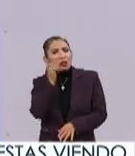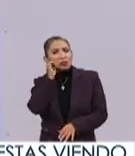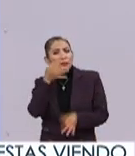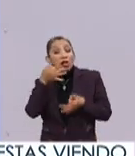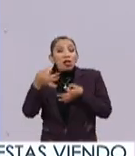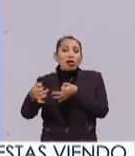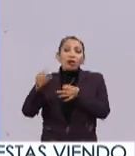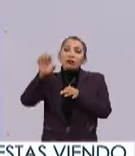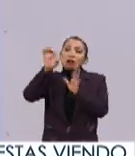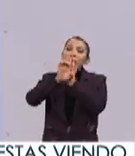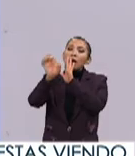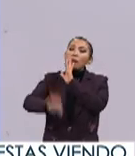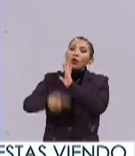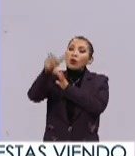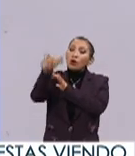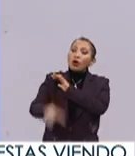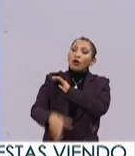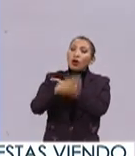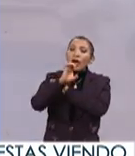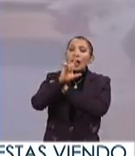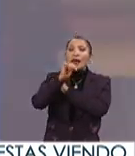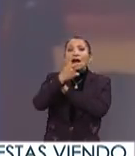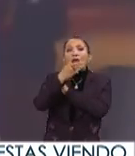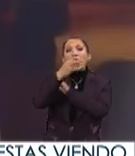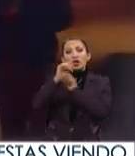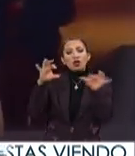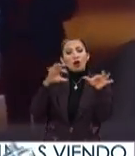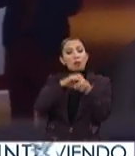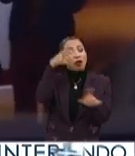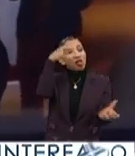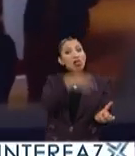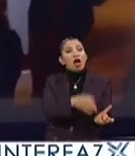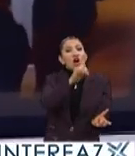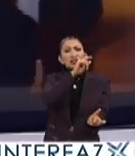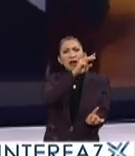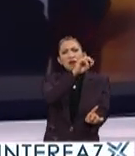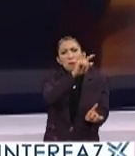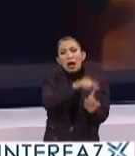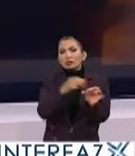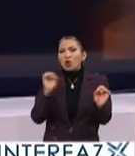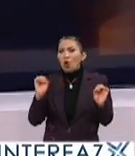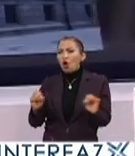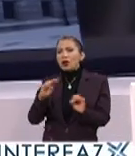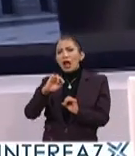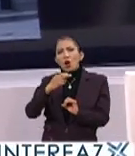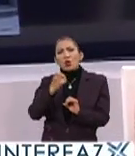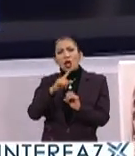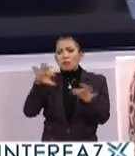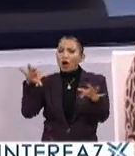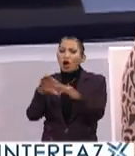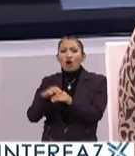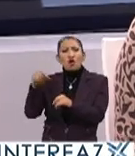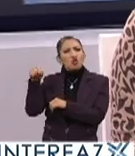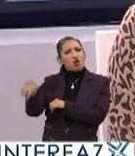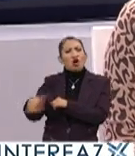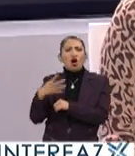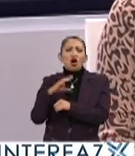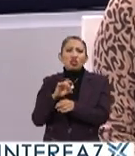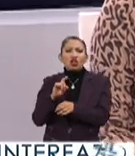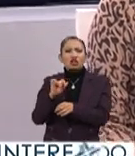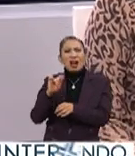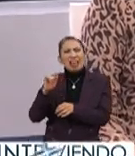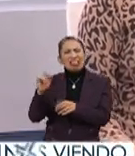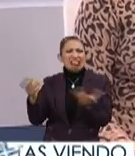la referencia de hablar de Elena Garro y vincularla directamente con Octavio Paz, o hablar de Nahui-Olin y vincularla directamente con Dr.